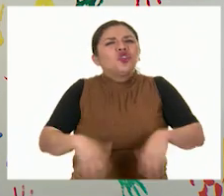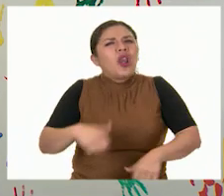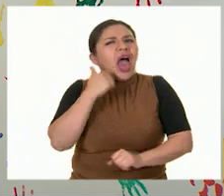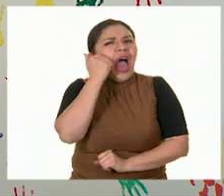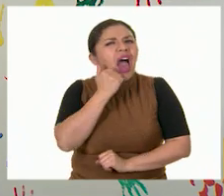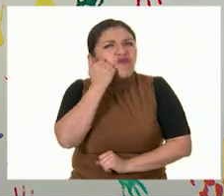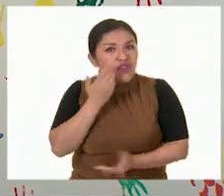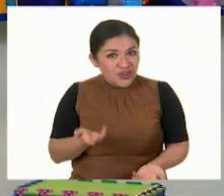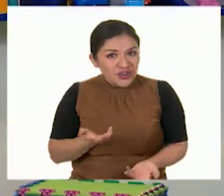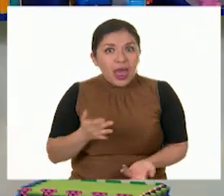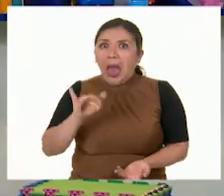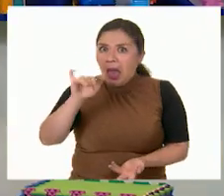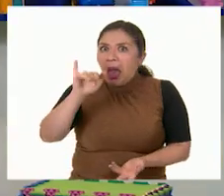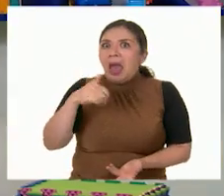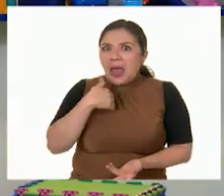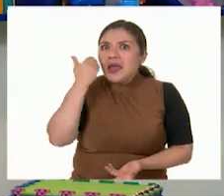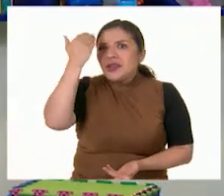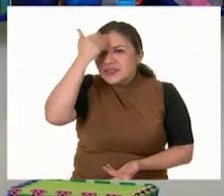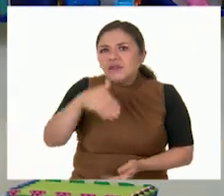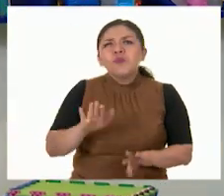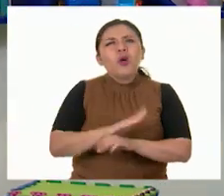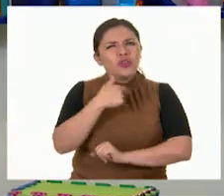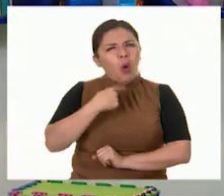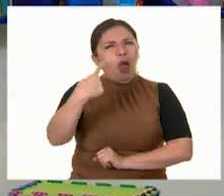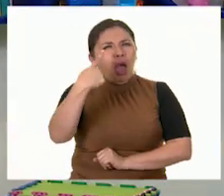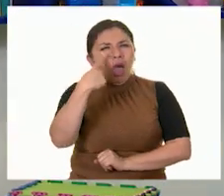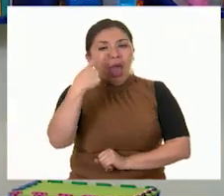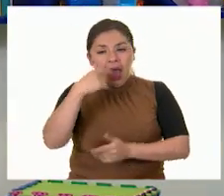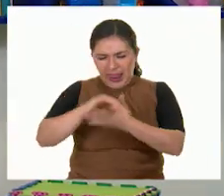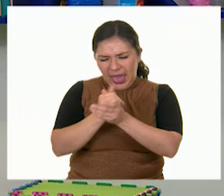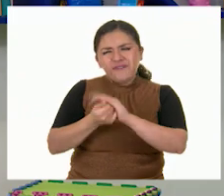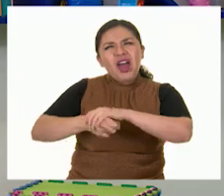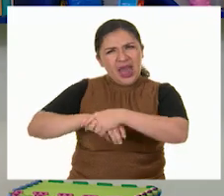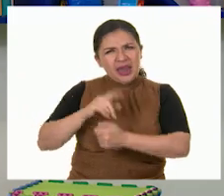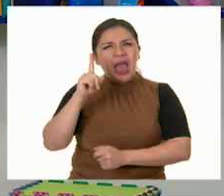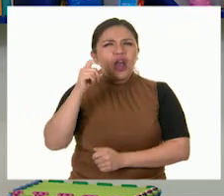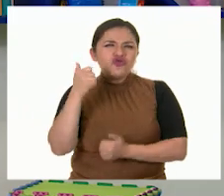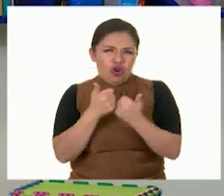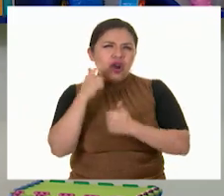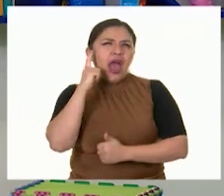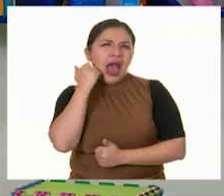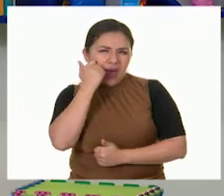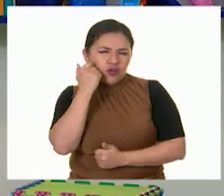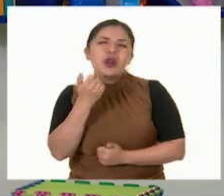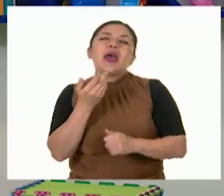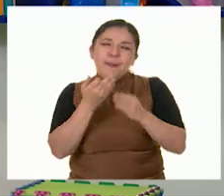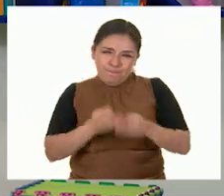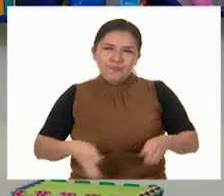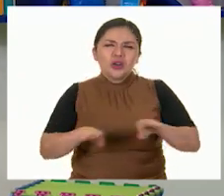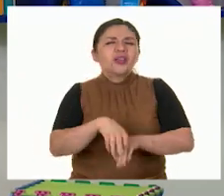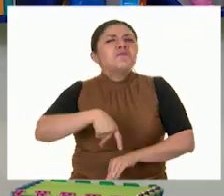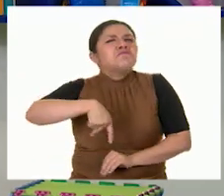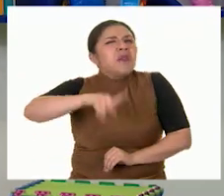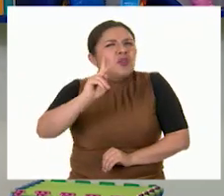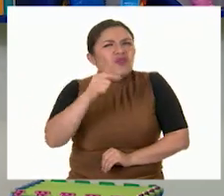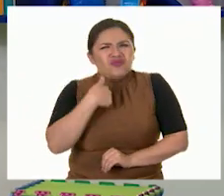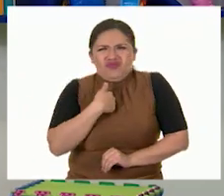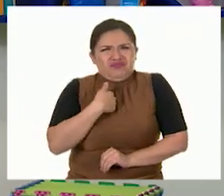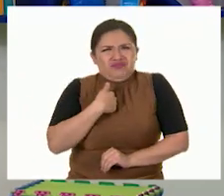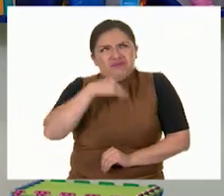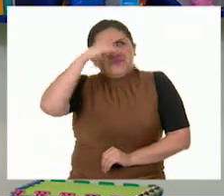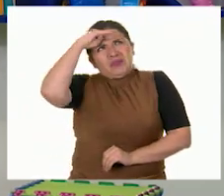Sí, estaría padrísimo, porque siempre he sabido que lavarse las manos con jabón es muy importante, pero nunca me he